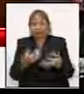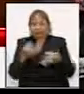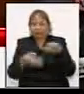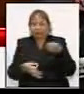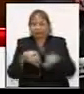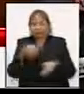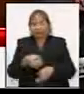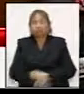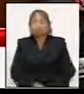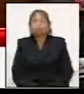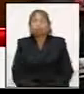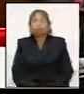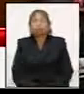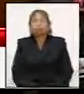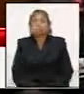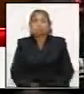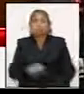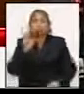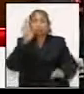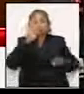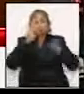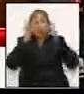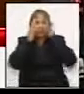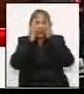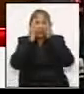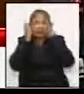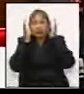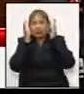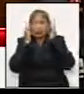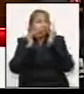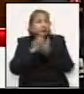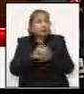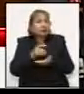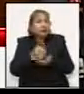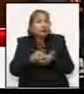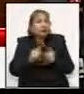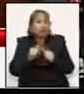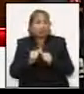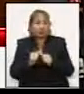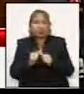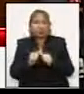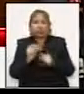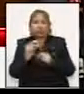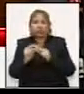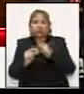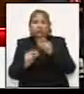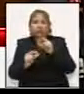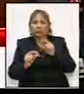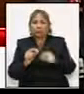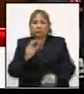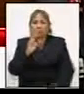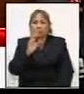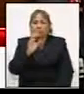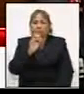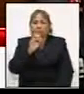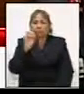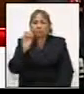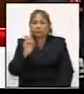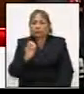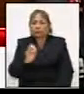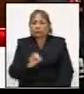justicia. Me preocupa, presidenta, el dictamen señala el nombramiento progresivo del 20% este